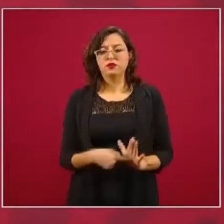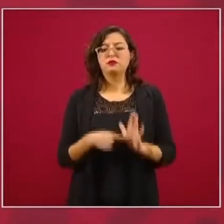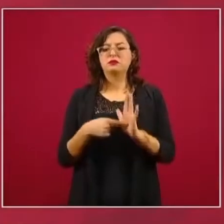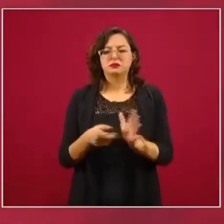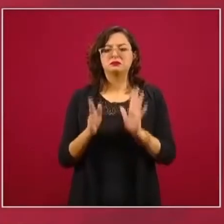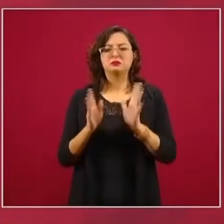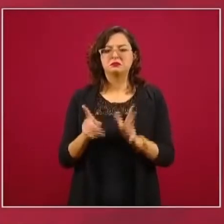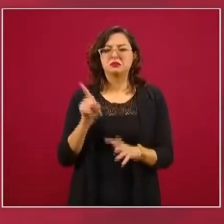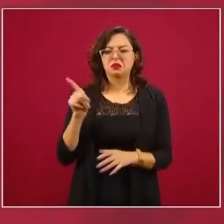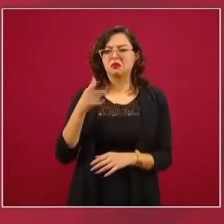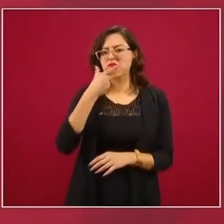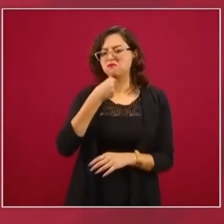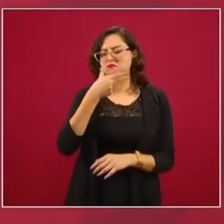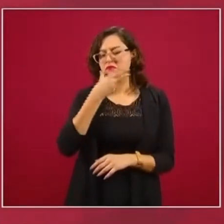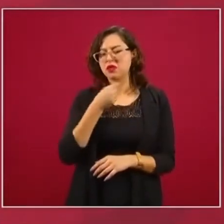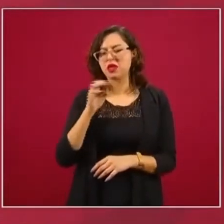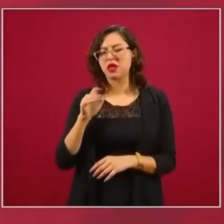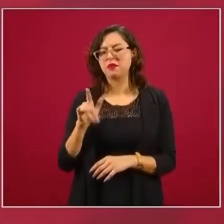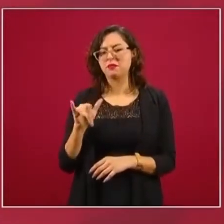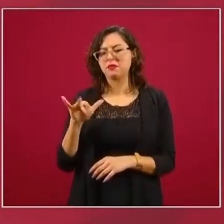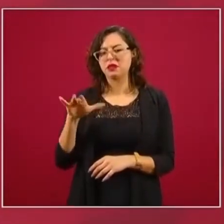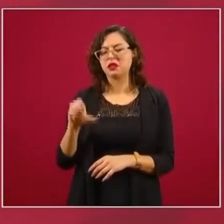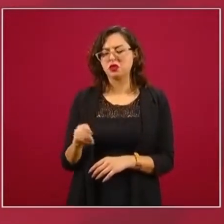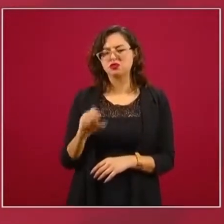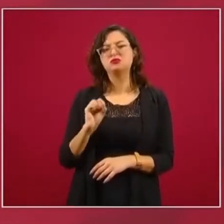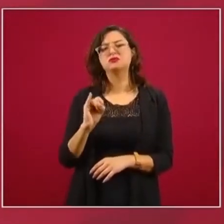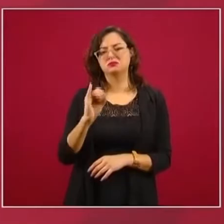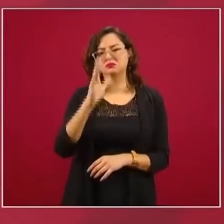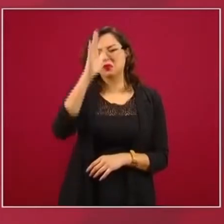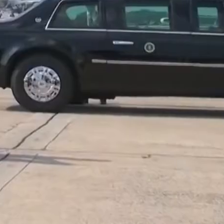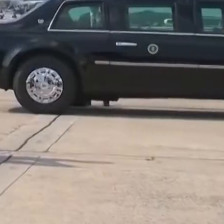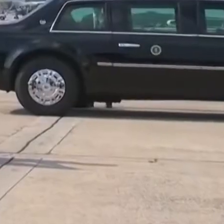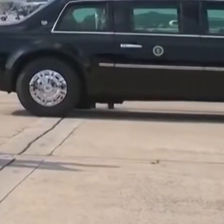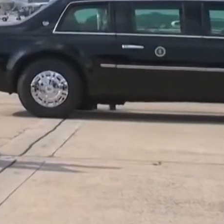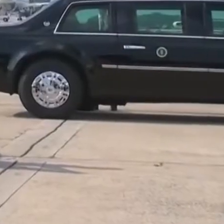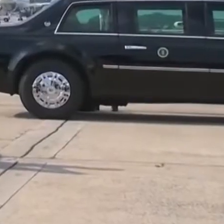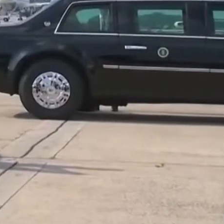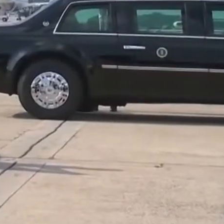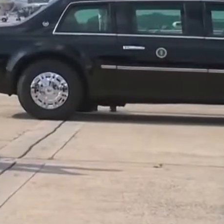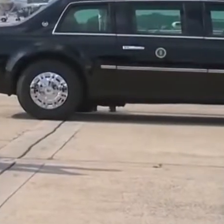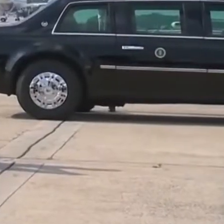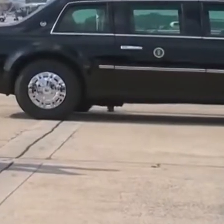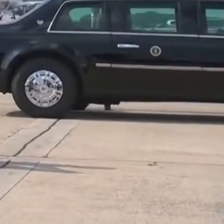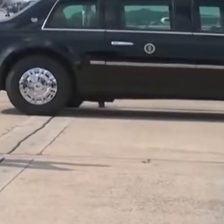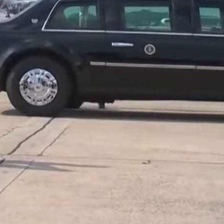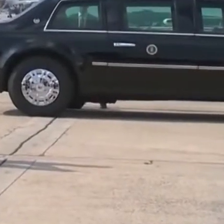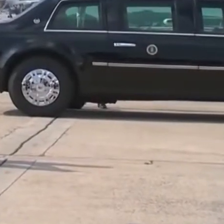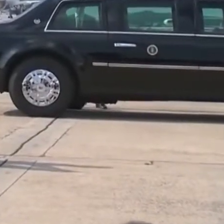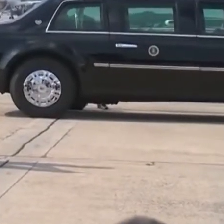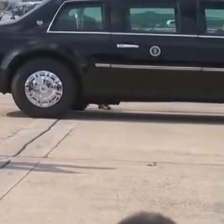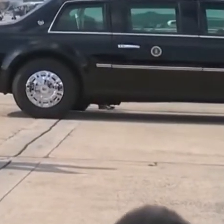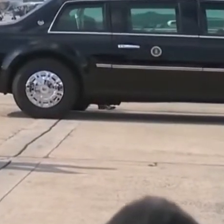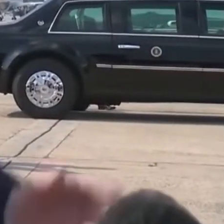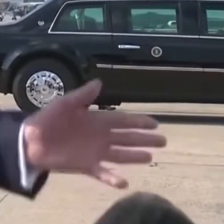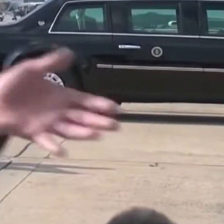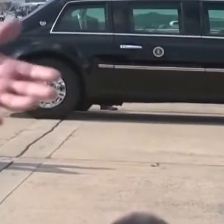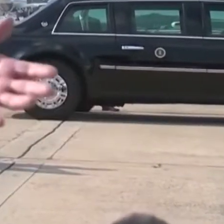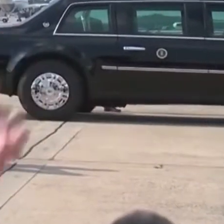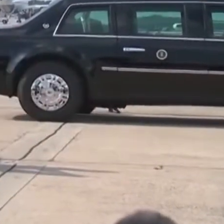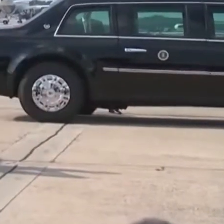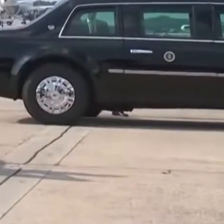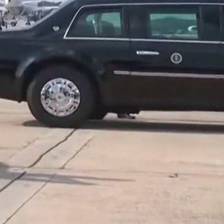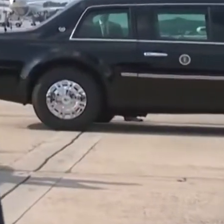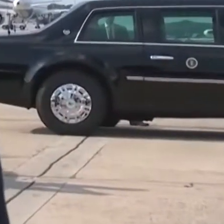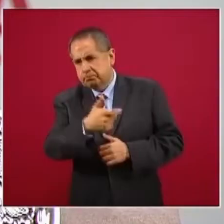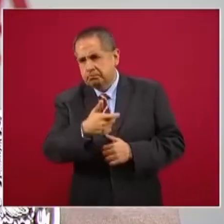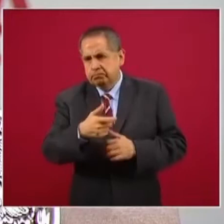Furioso, pendiente desde el sexenio calderonista. Tony Payán, director del Centro de Estudios sobre México, del Baker Institute for Public Policy de la Universidad